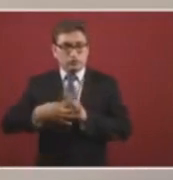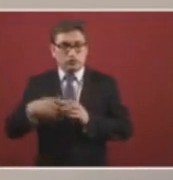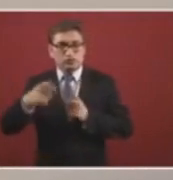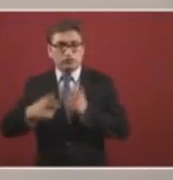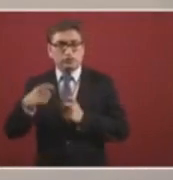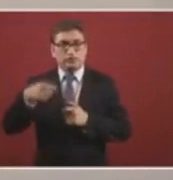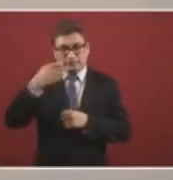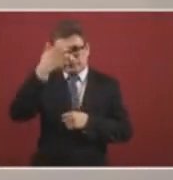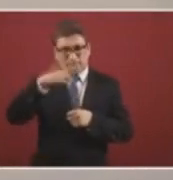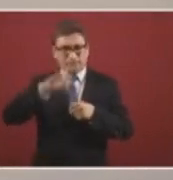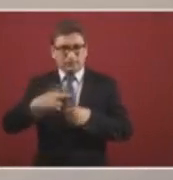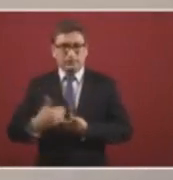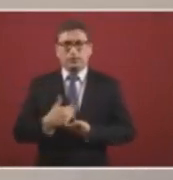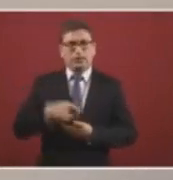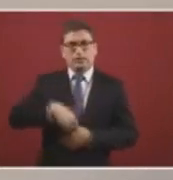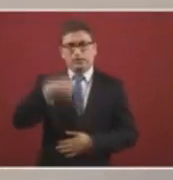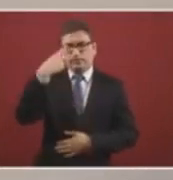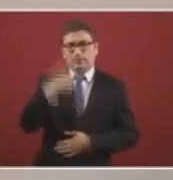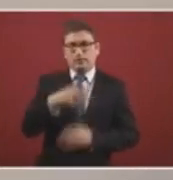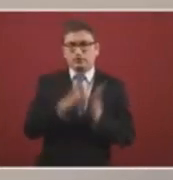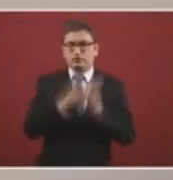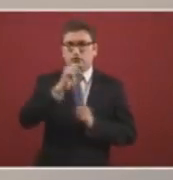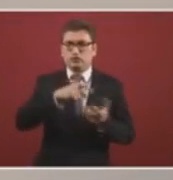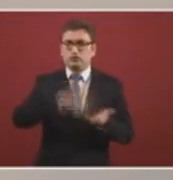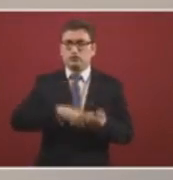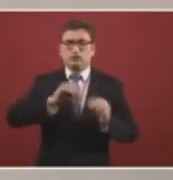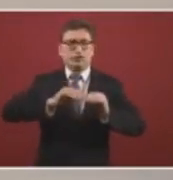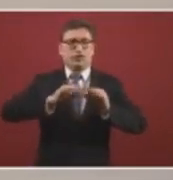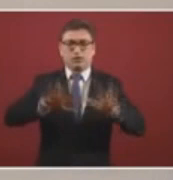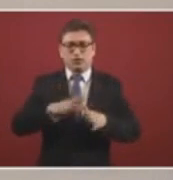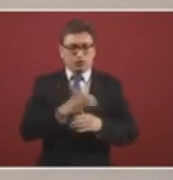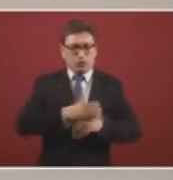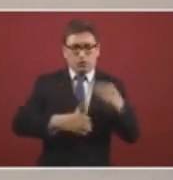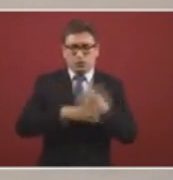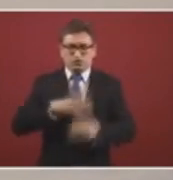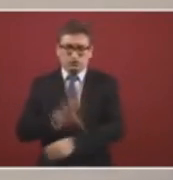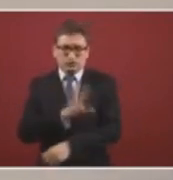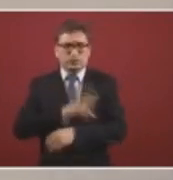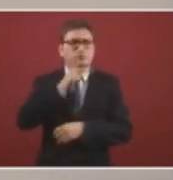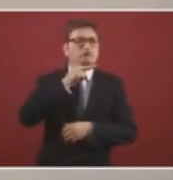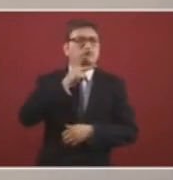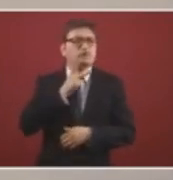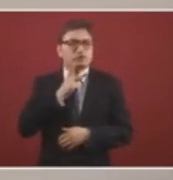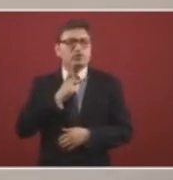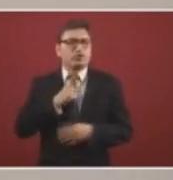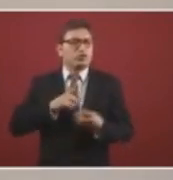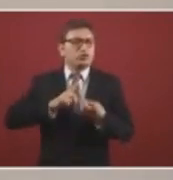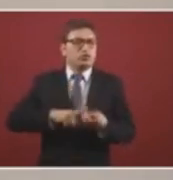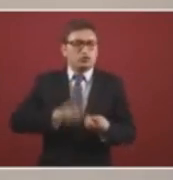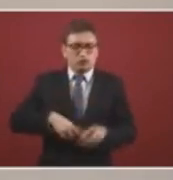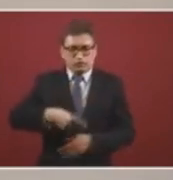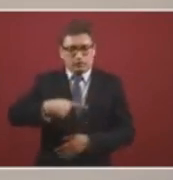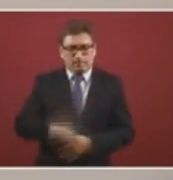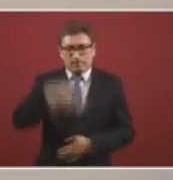socio extranjero, en México la Constitución es muy clara. Los recursos energéticos y los yacimientos petroleros son a